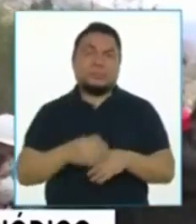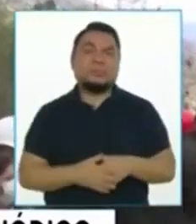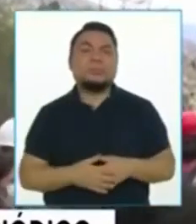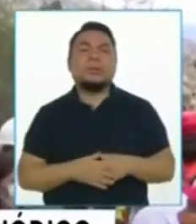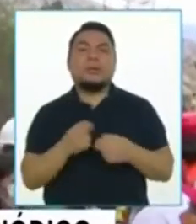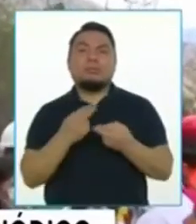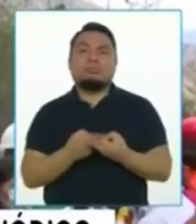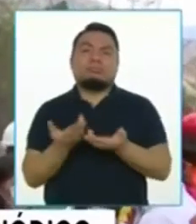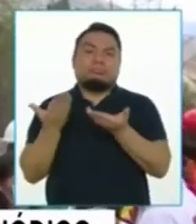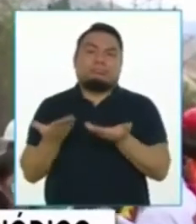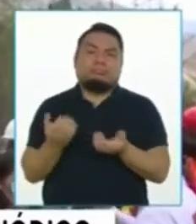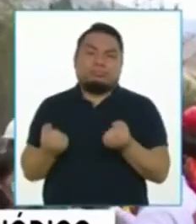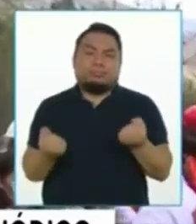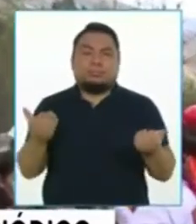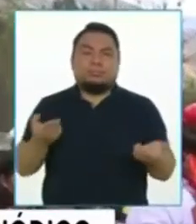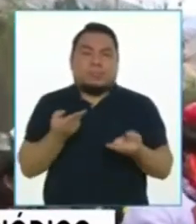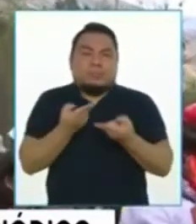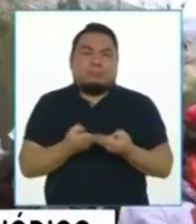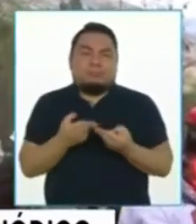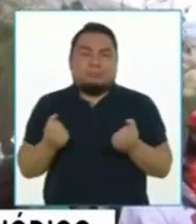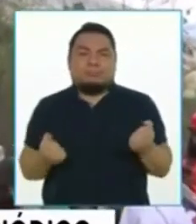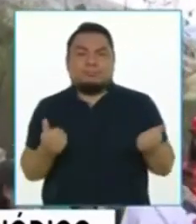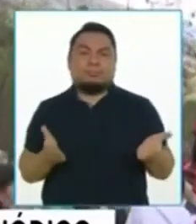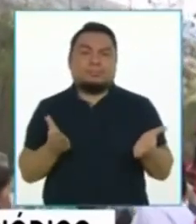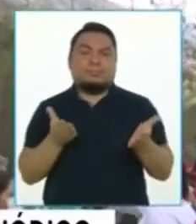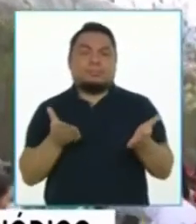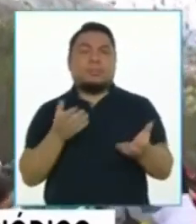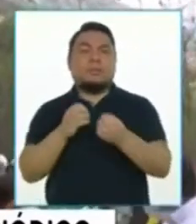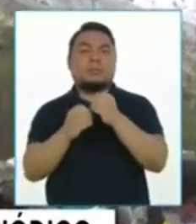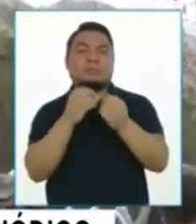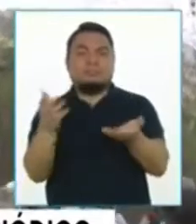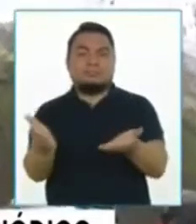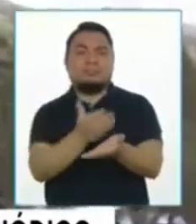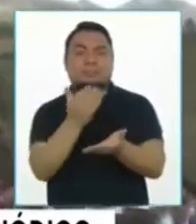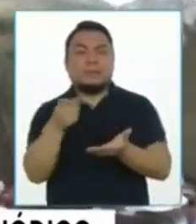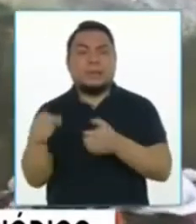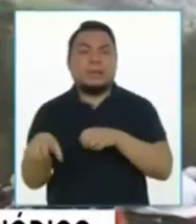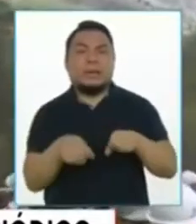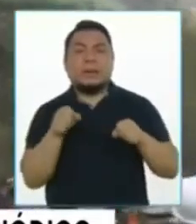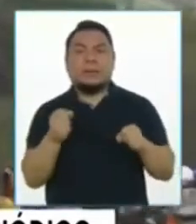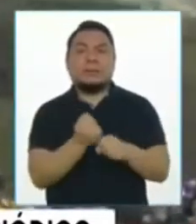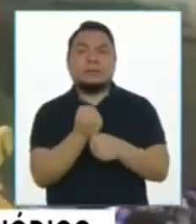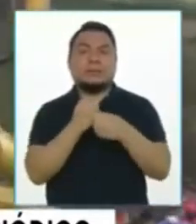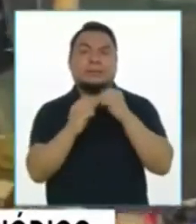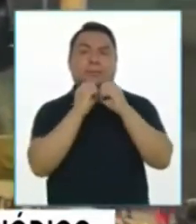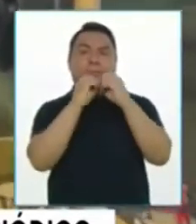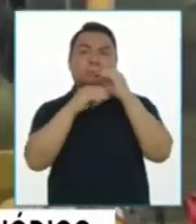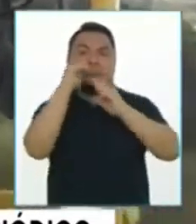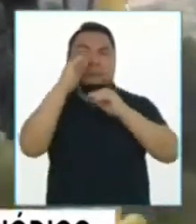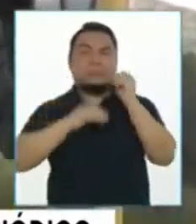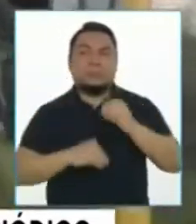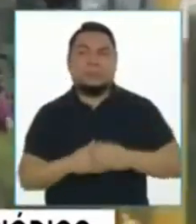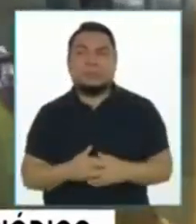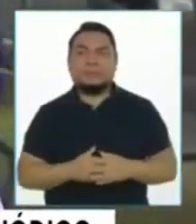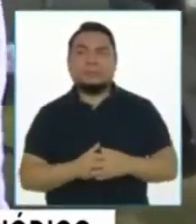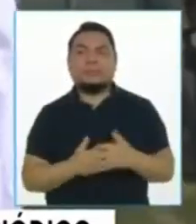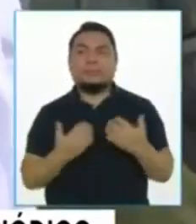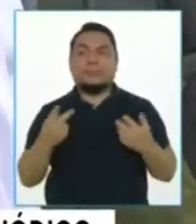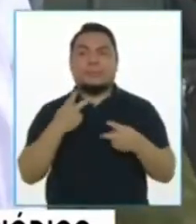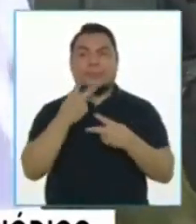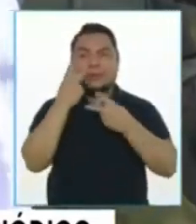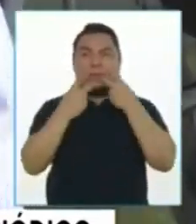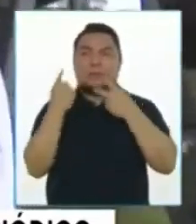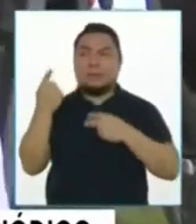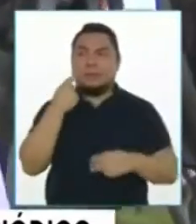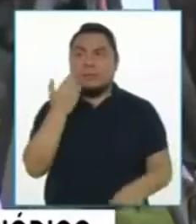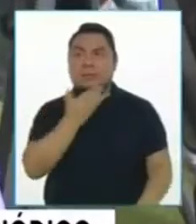de carga pesada, es un cargador frontal con el cual se vienen realizando las obras. La visita del